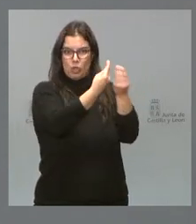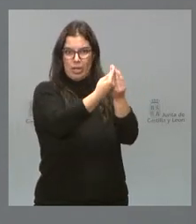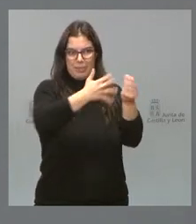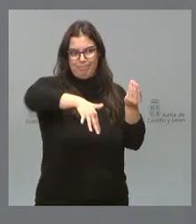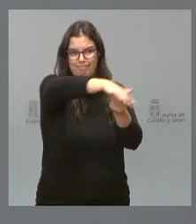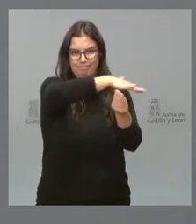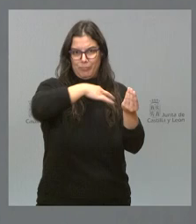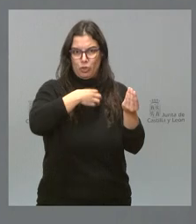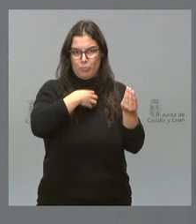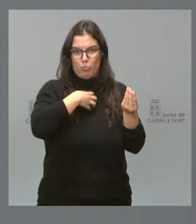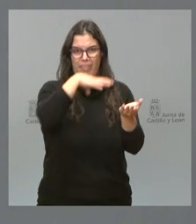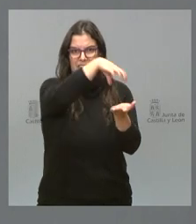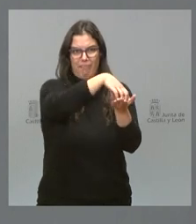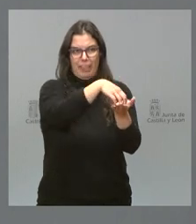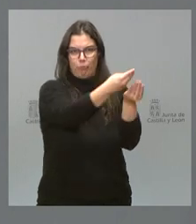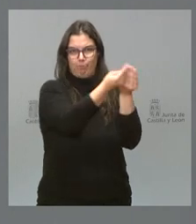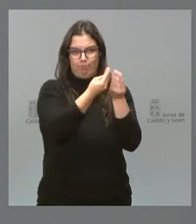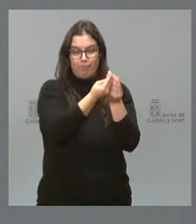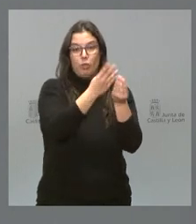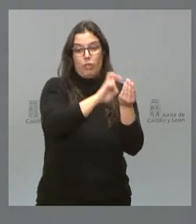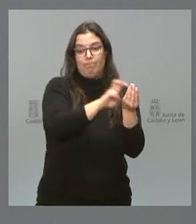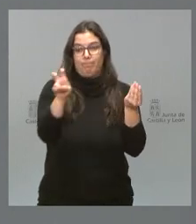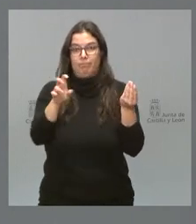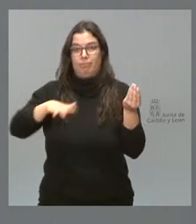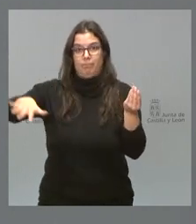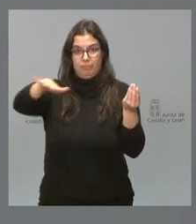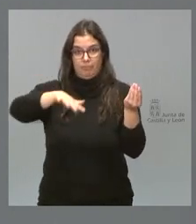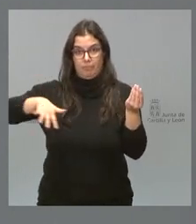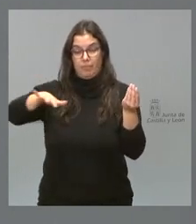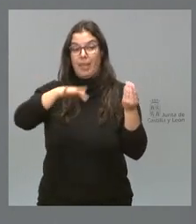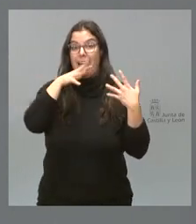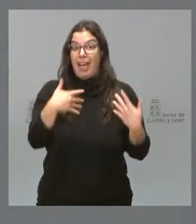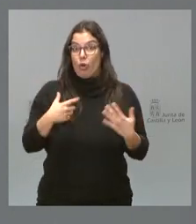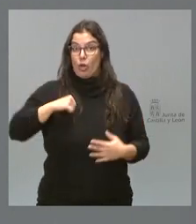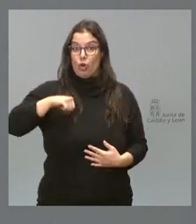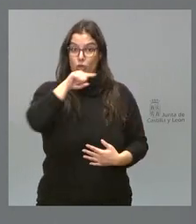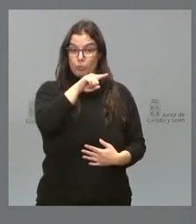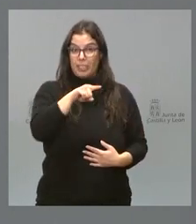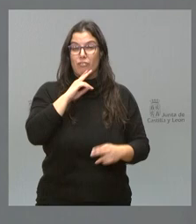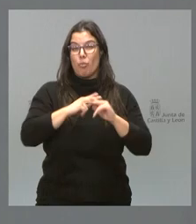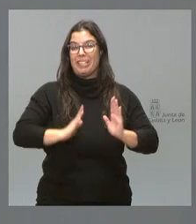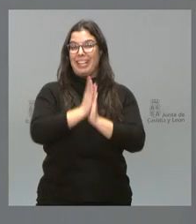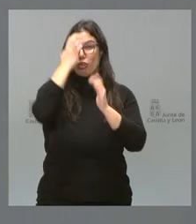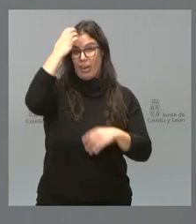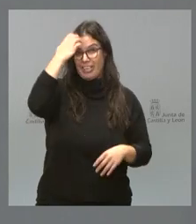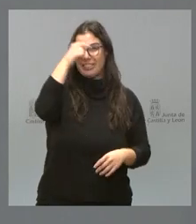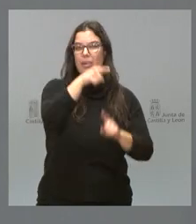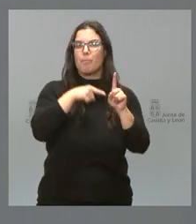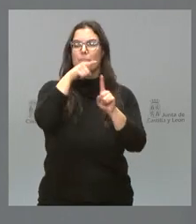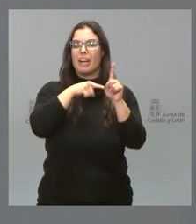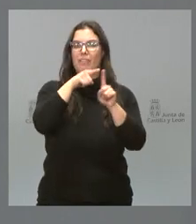hay espacio para llevarlo a cabo el hospital actual Santo Reyes tiene una población de referencia